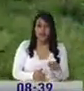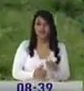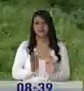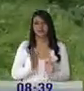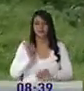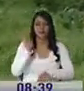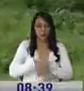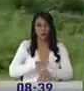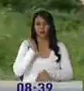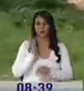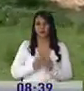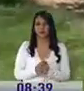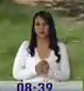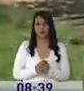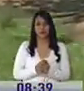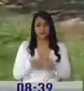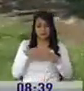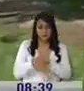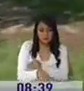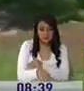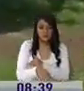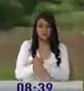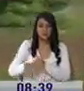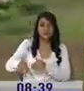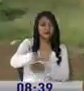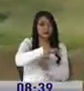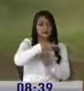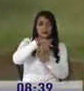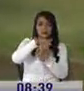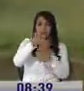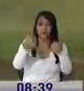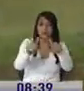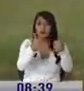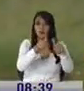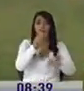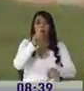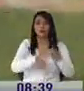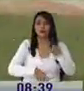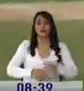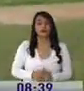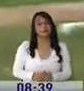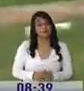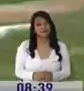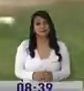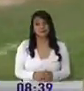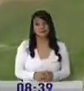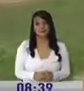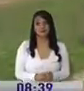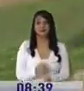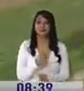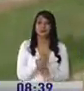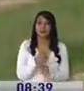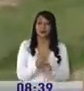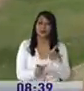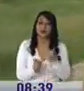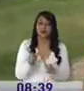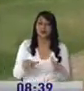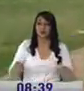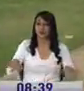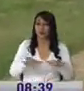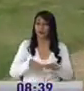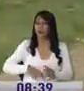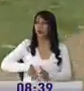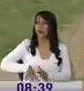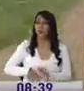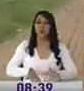que uno no se puede mandar a los niños al parque y pues realmente la el la delincuencia que que nos acecha aquí en